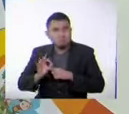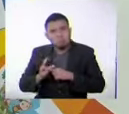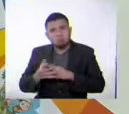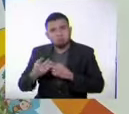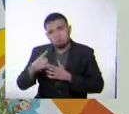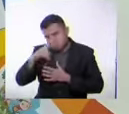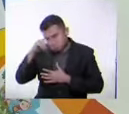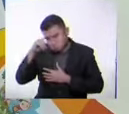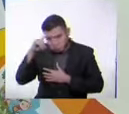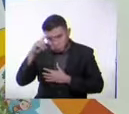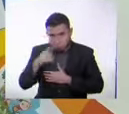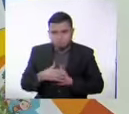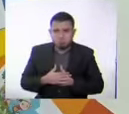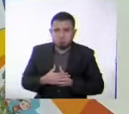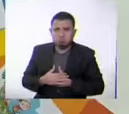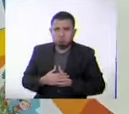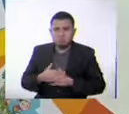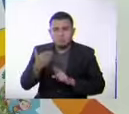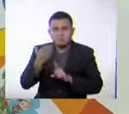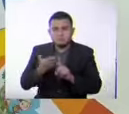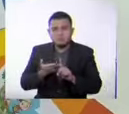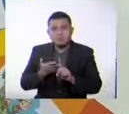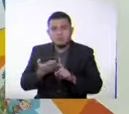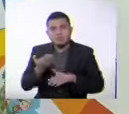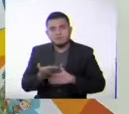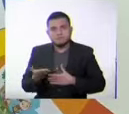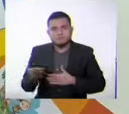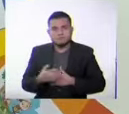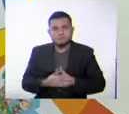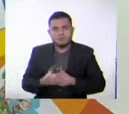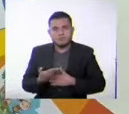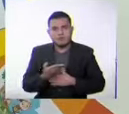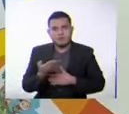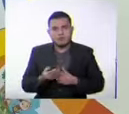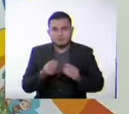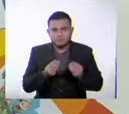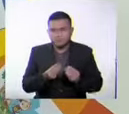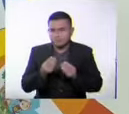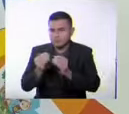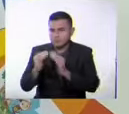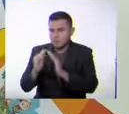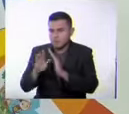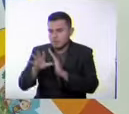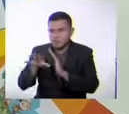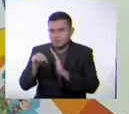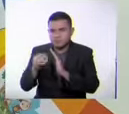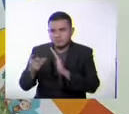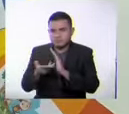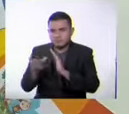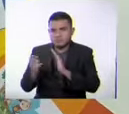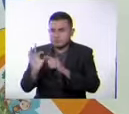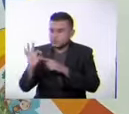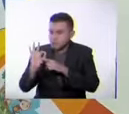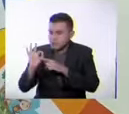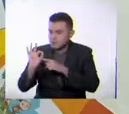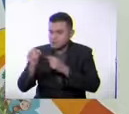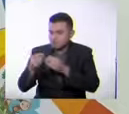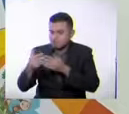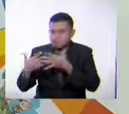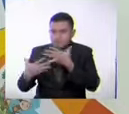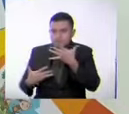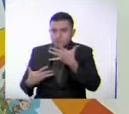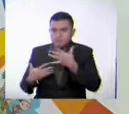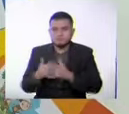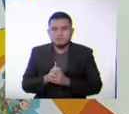de algo o de alguien. Ahora, si se lo atribuimos a la familia, son toda esa serie de funciones, esa